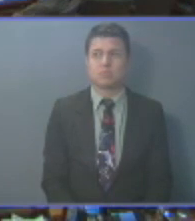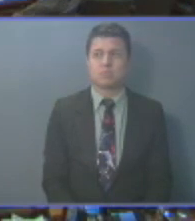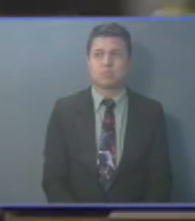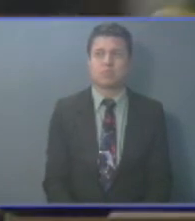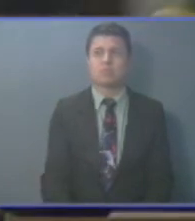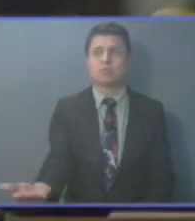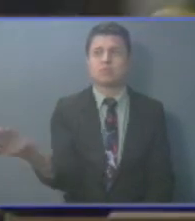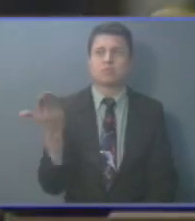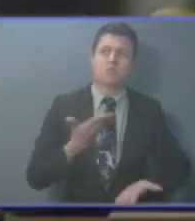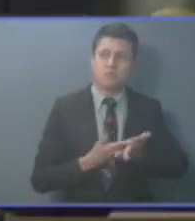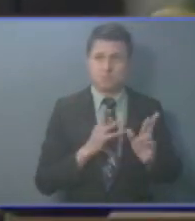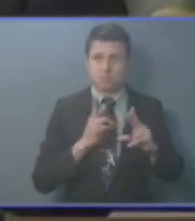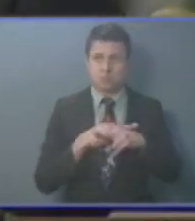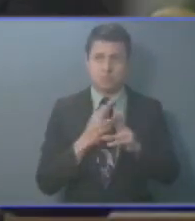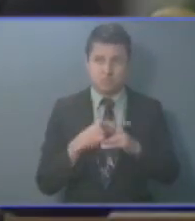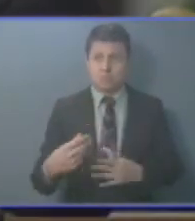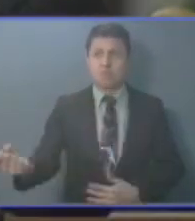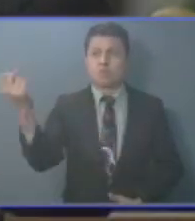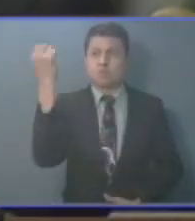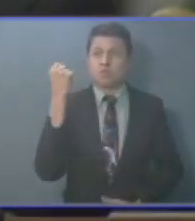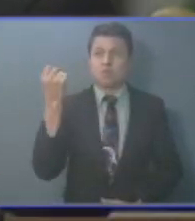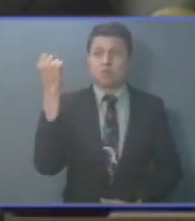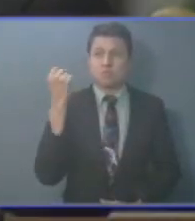una reforma importante